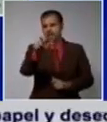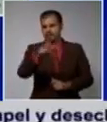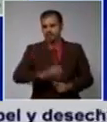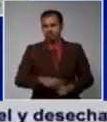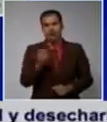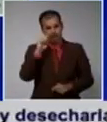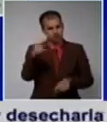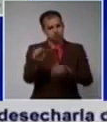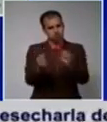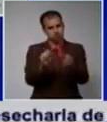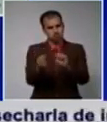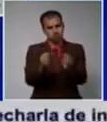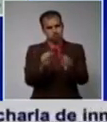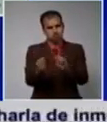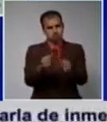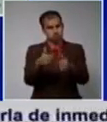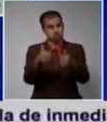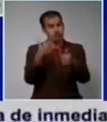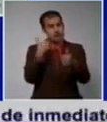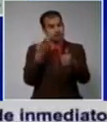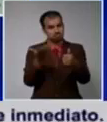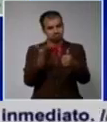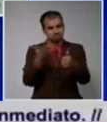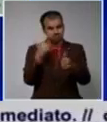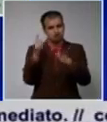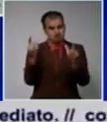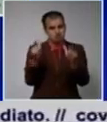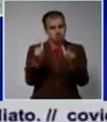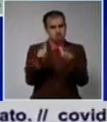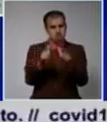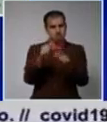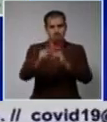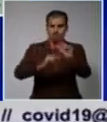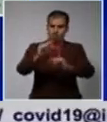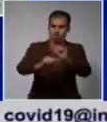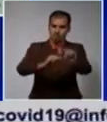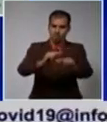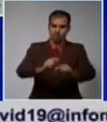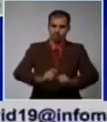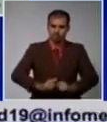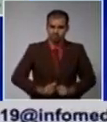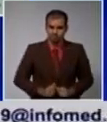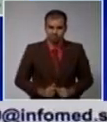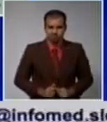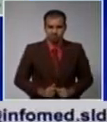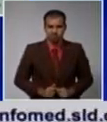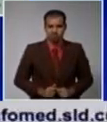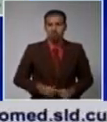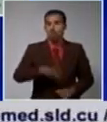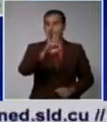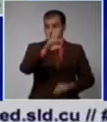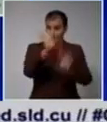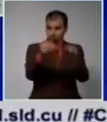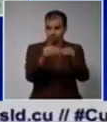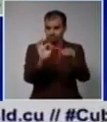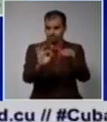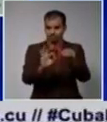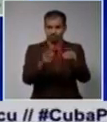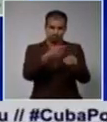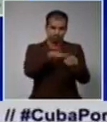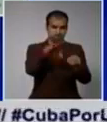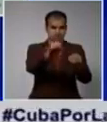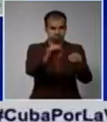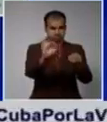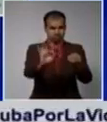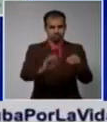pandemia, o el comportamiento de la pandemia en su territorio, con 8 casos en el día de ayer,